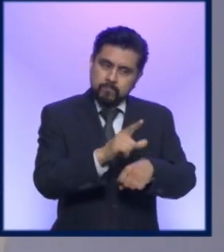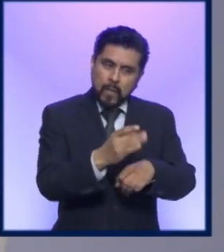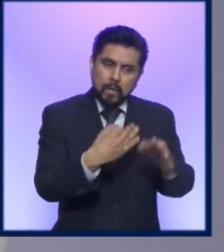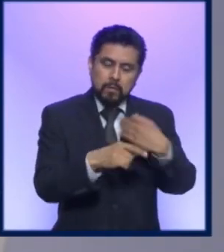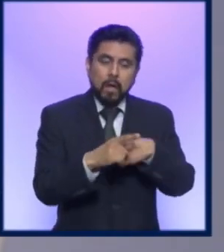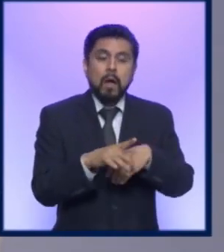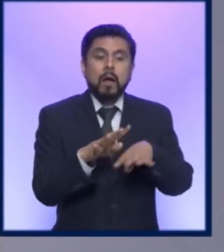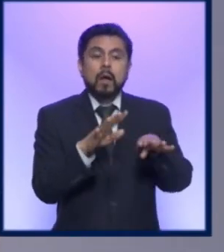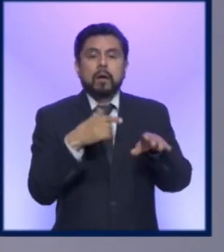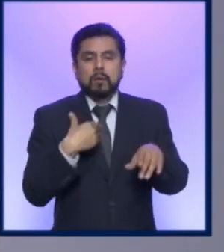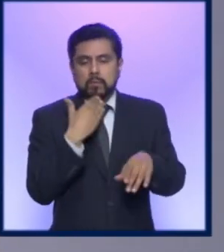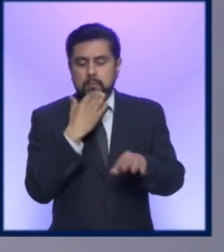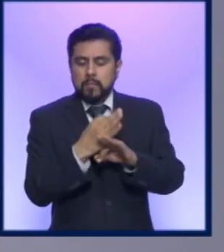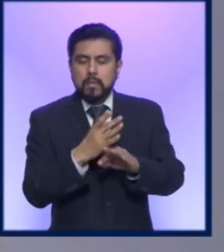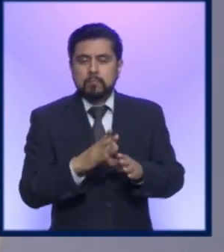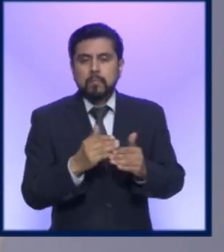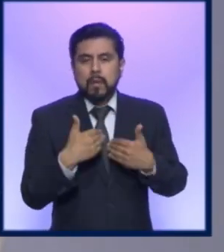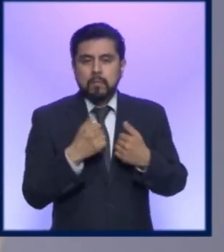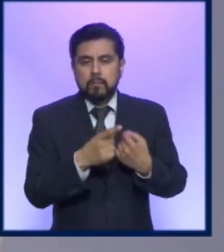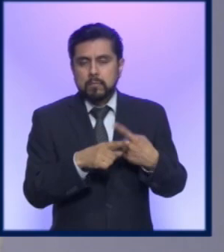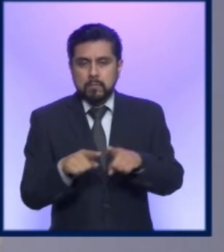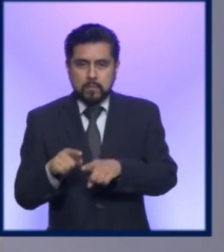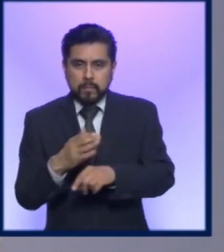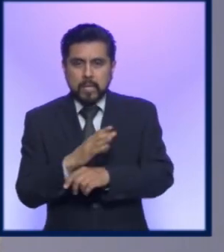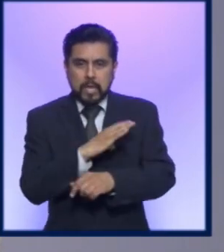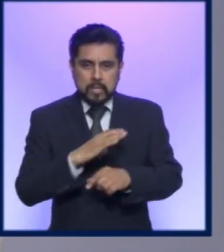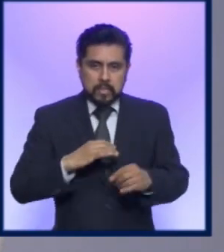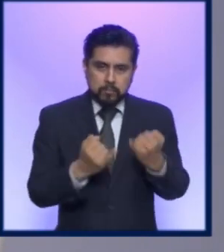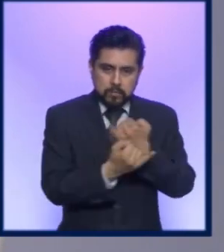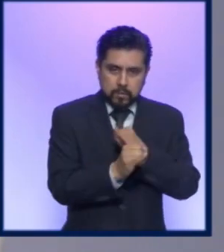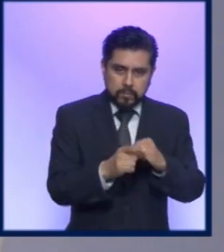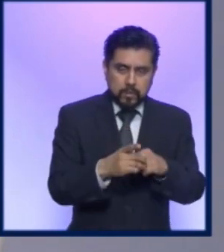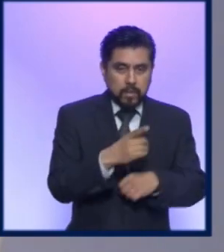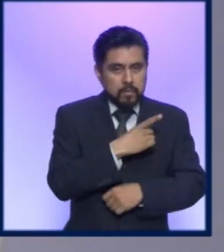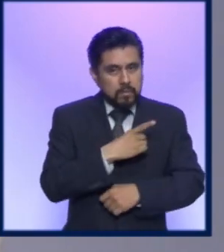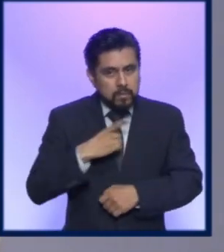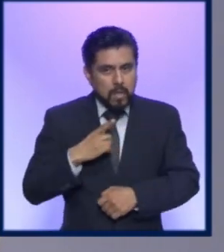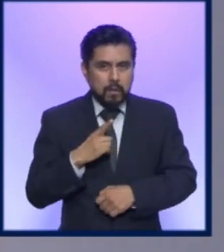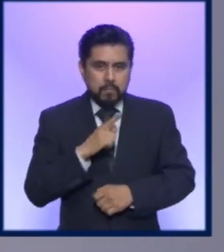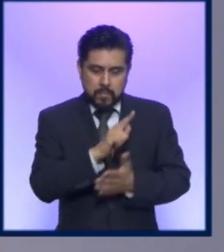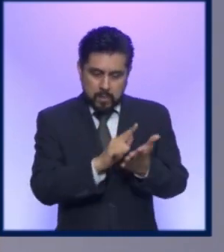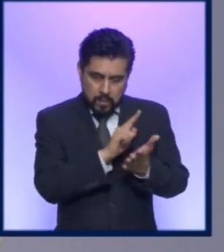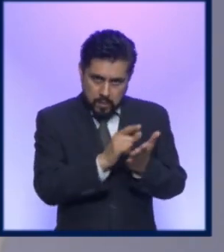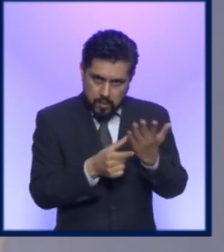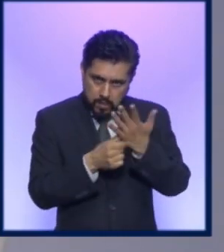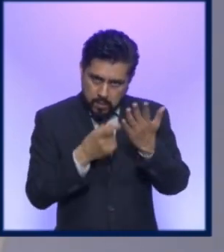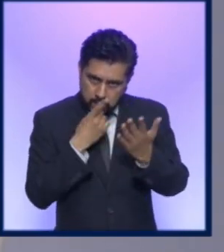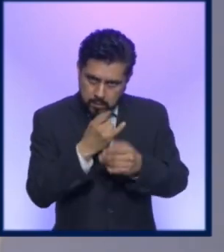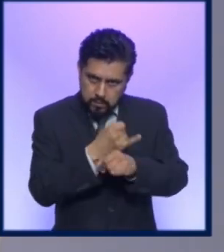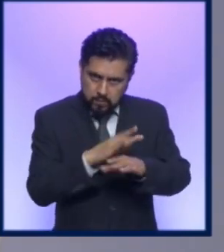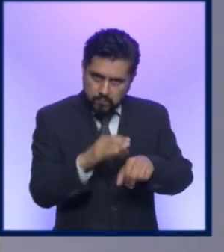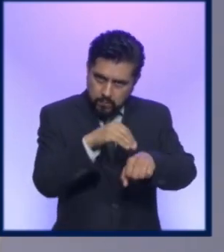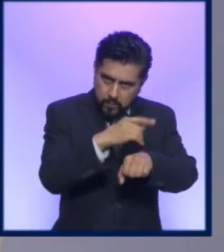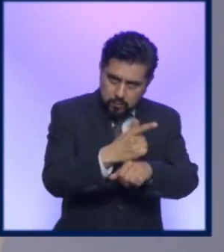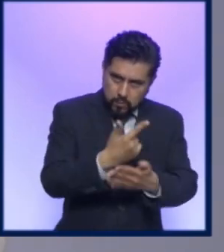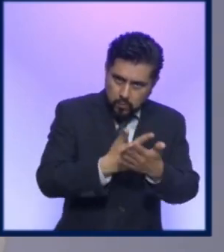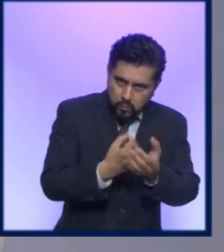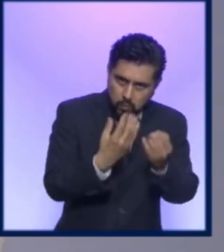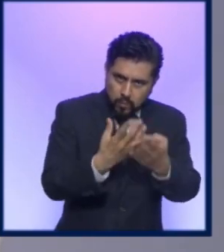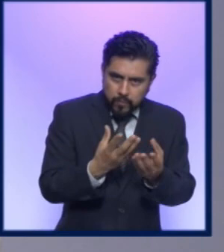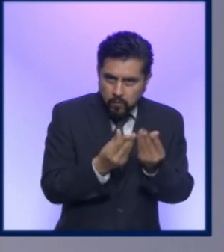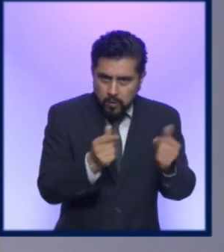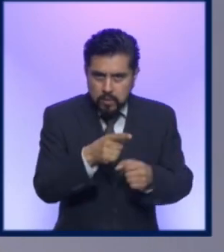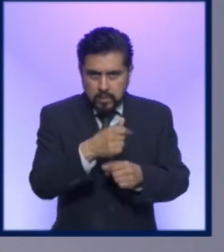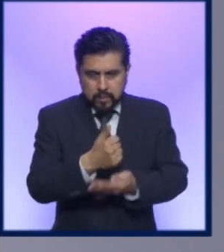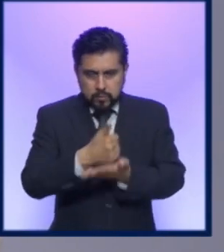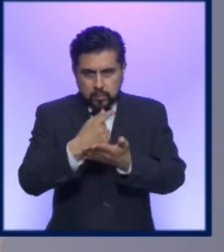partidos políticos como aspirantes a candidaturas independientes tienen el deber legal de presentar sus informes y bueno Y esto permitirá la